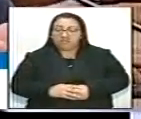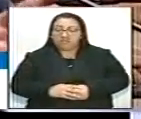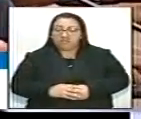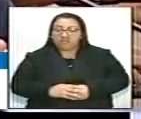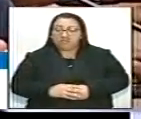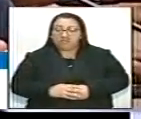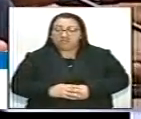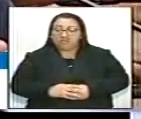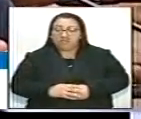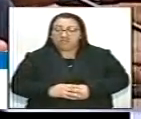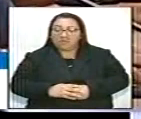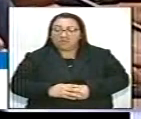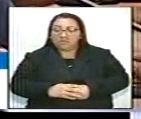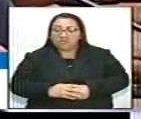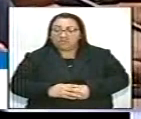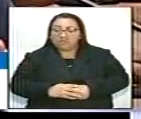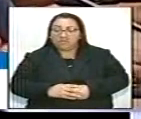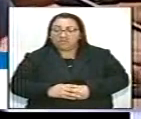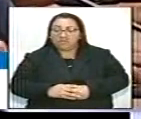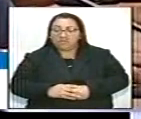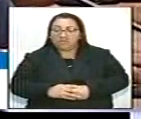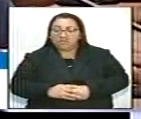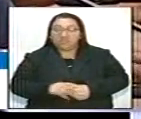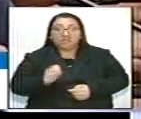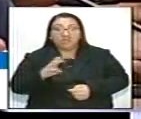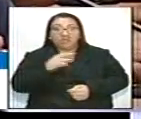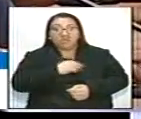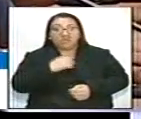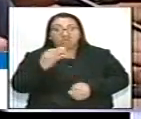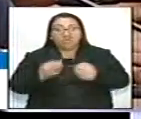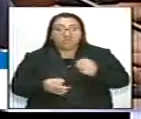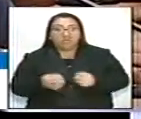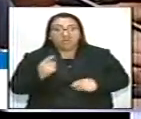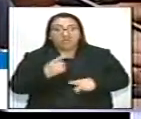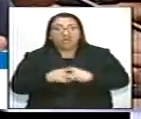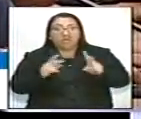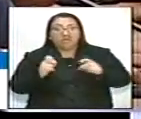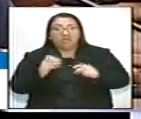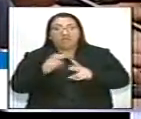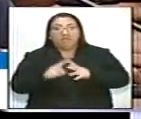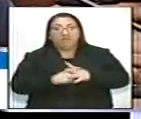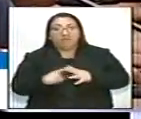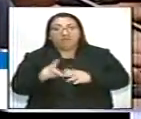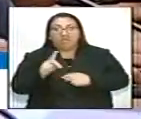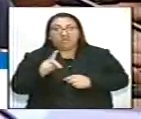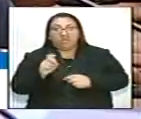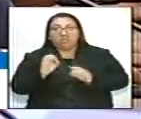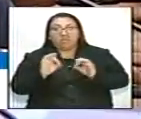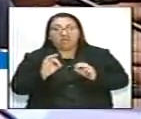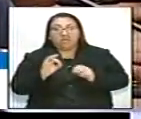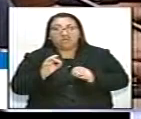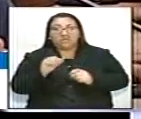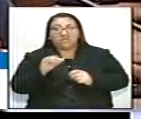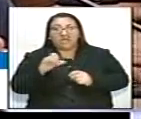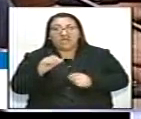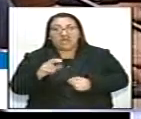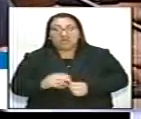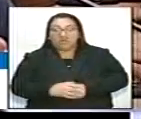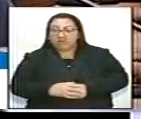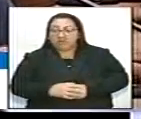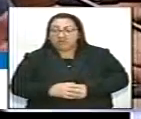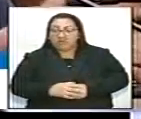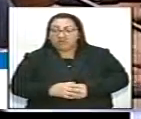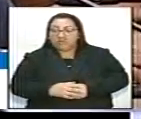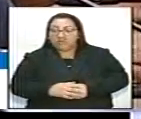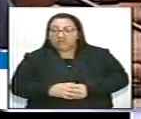hecho una interpelación al ministro de Justicia por el tema de la fuga de un peligroso sicario. A mi